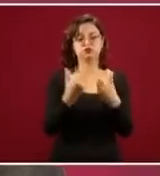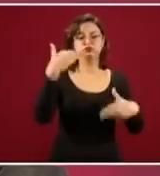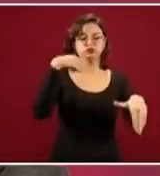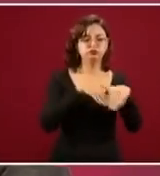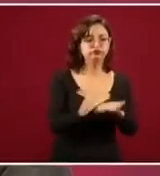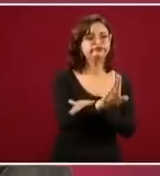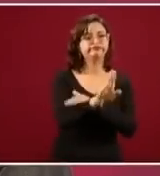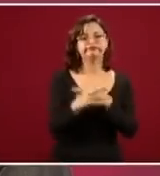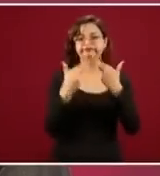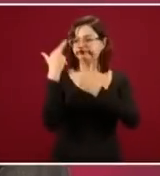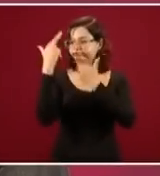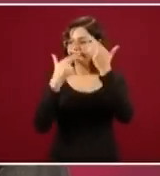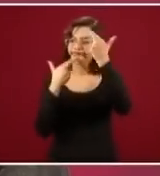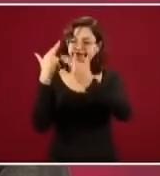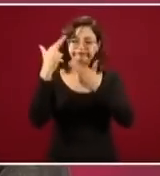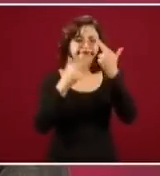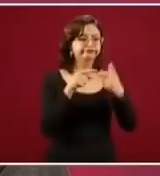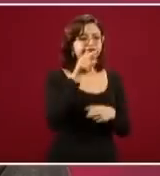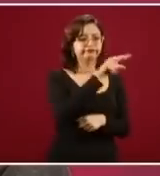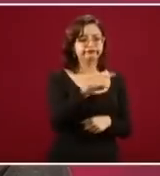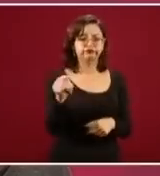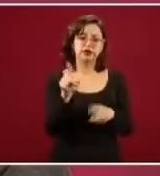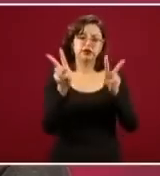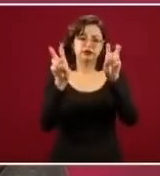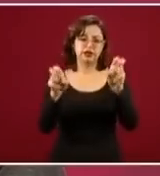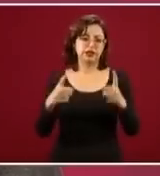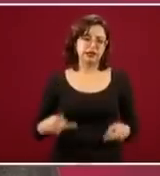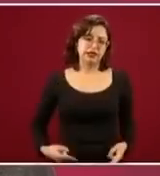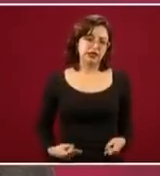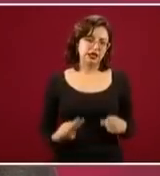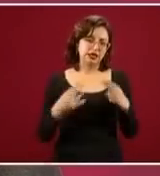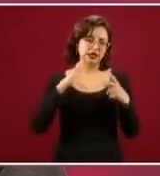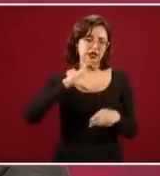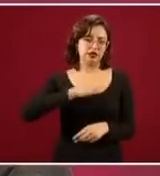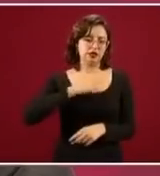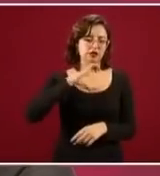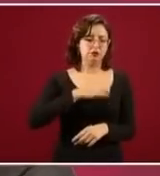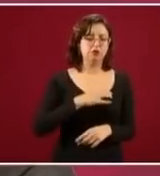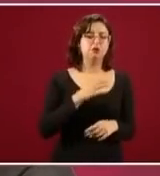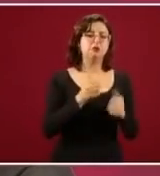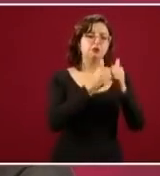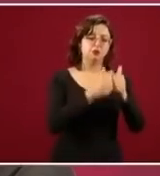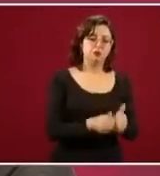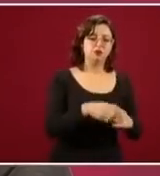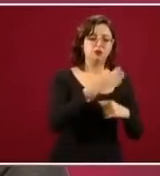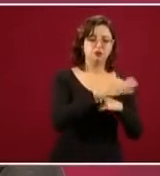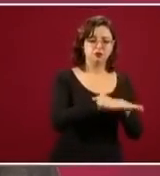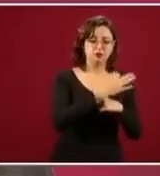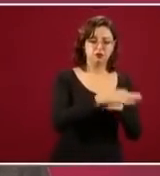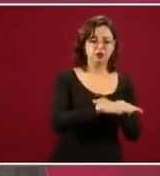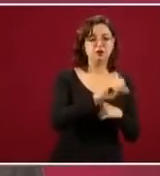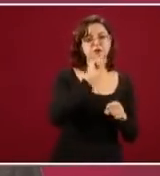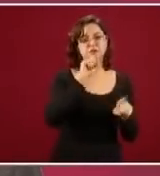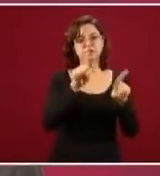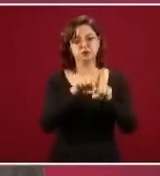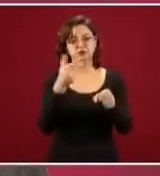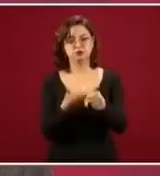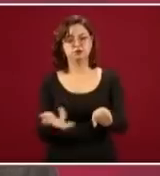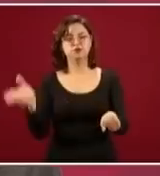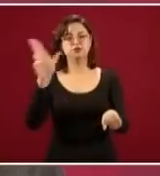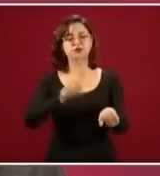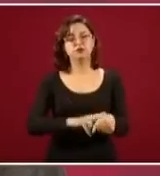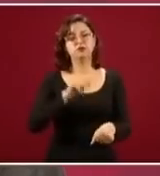son las áreas de oncología, de estancia corta y de la clínica de